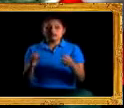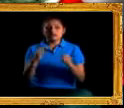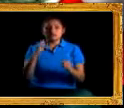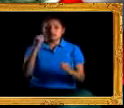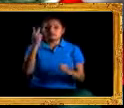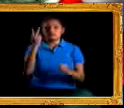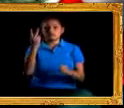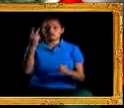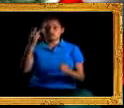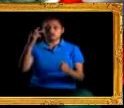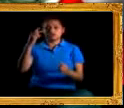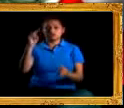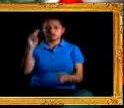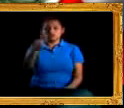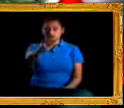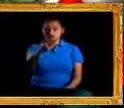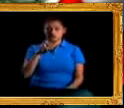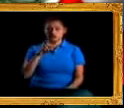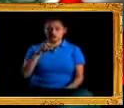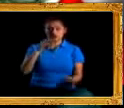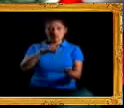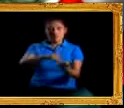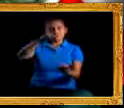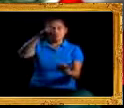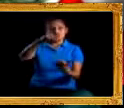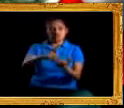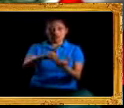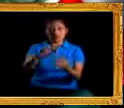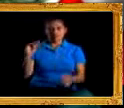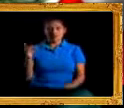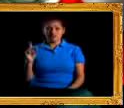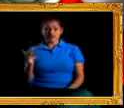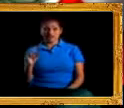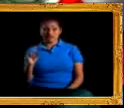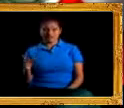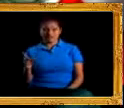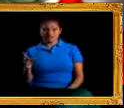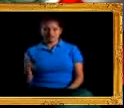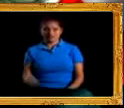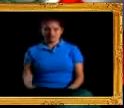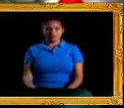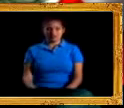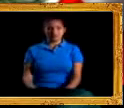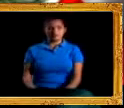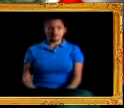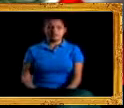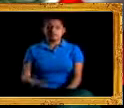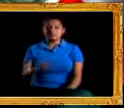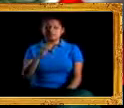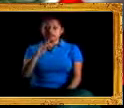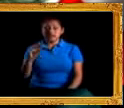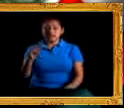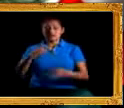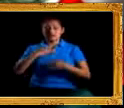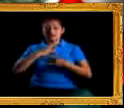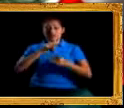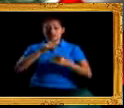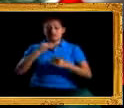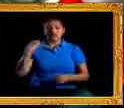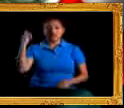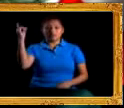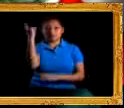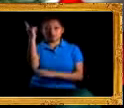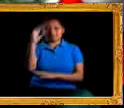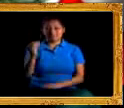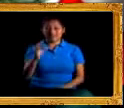dólares que se integran al flujo de divisas en el mercado internacional. Fíjense la importancia que tiene todavía,